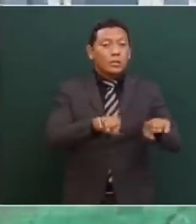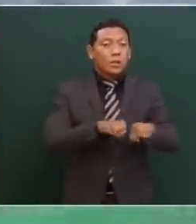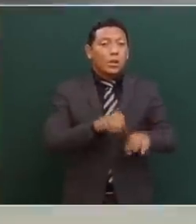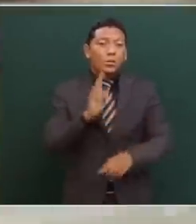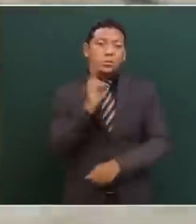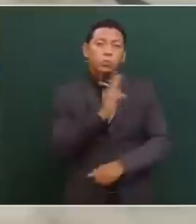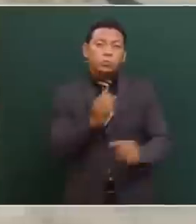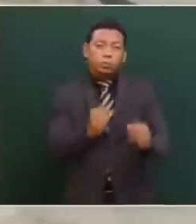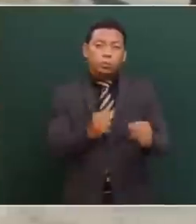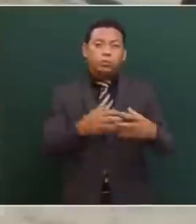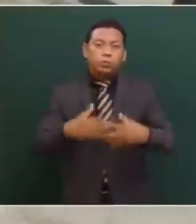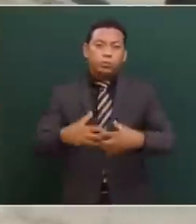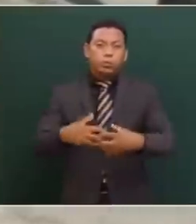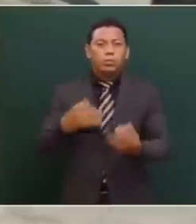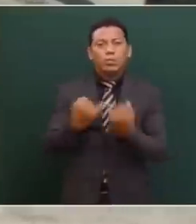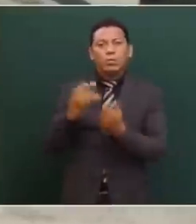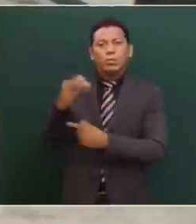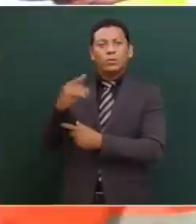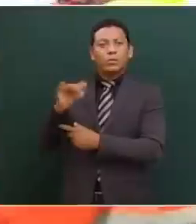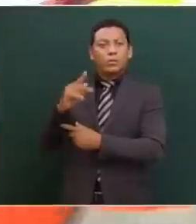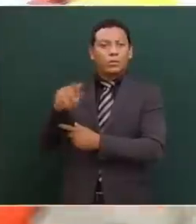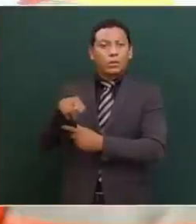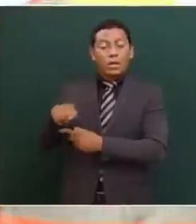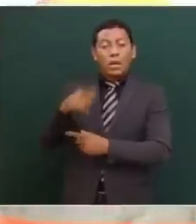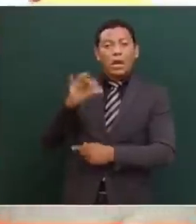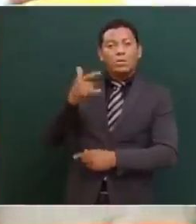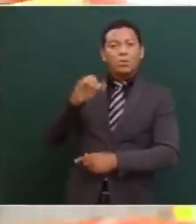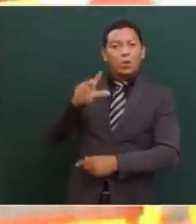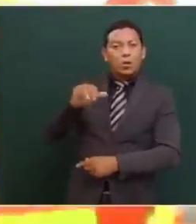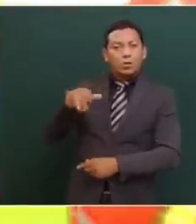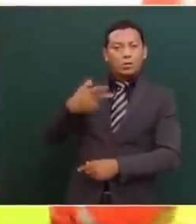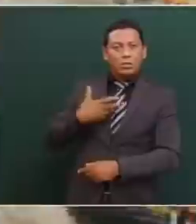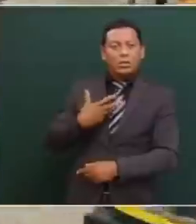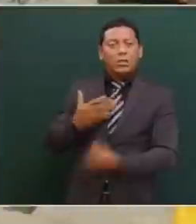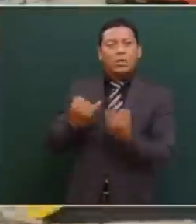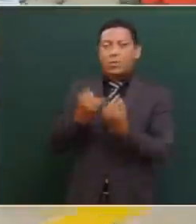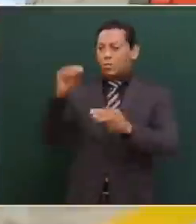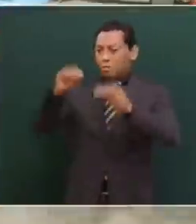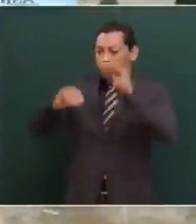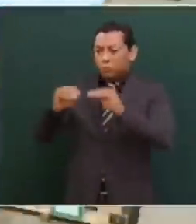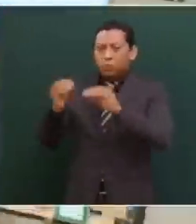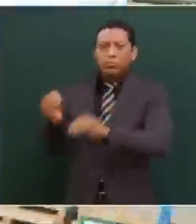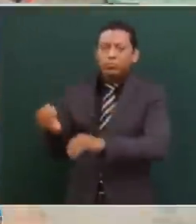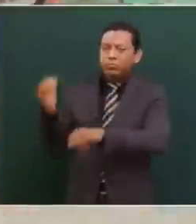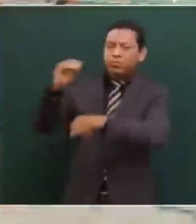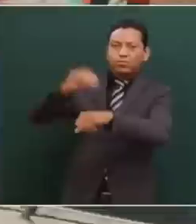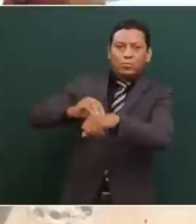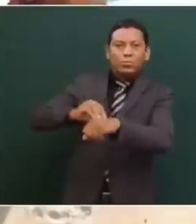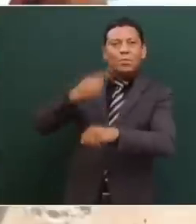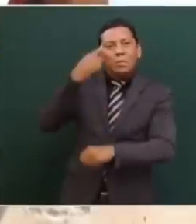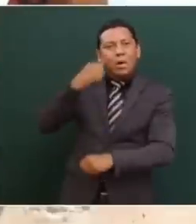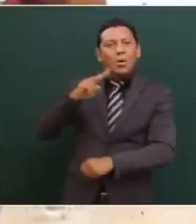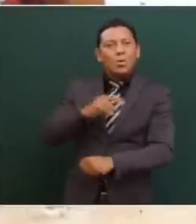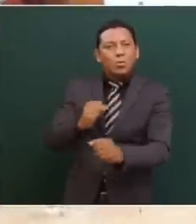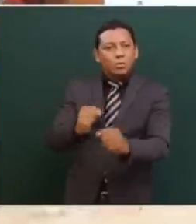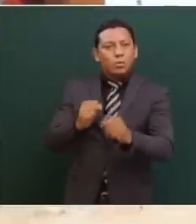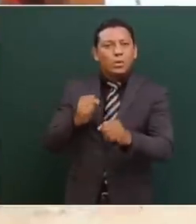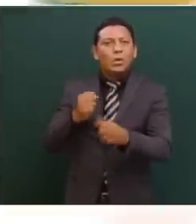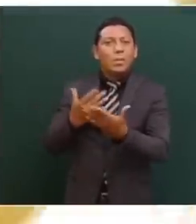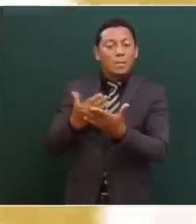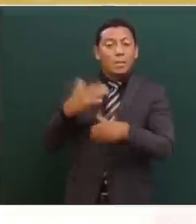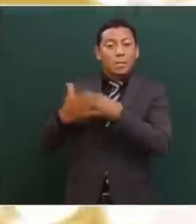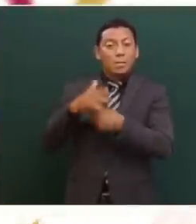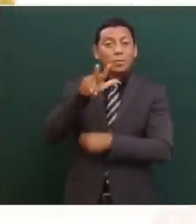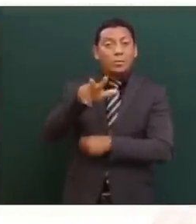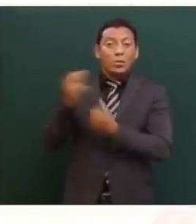aire. En la planta hidrotratadora de gasóleos se realizó también el montaje de un equipo acumulador de aire y se espera el arribo de